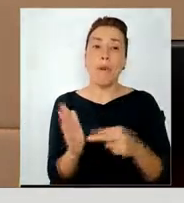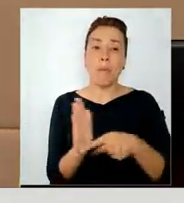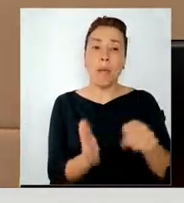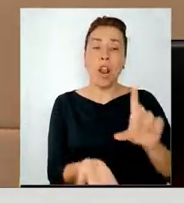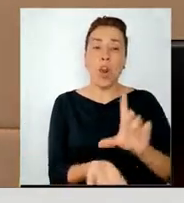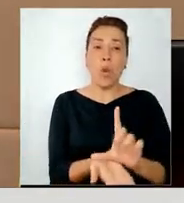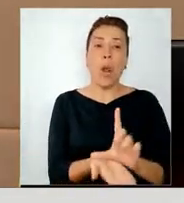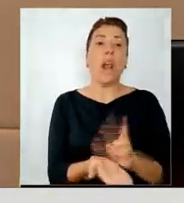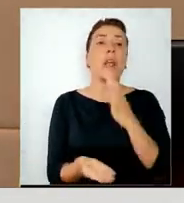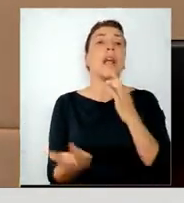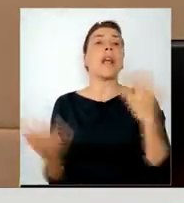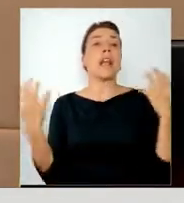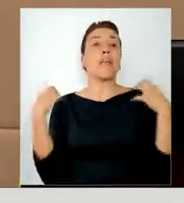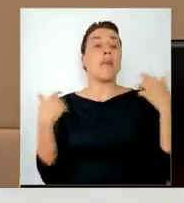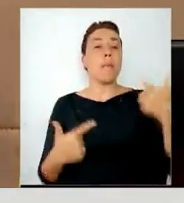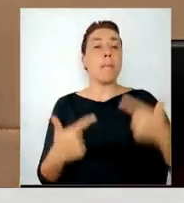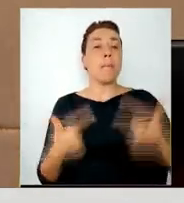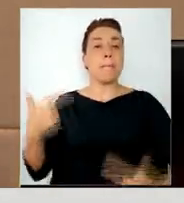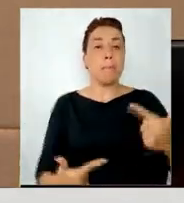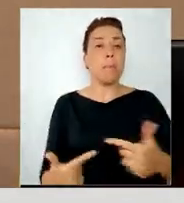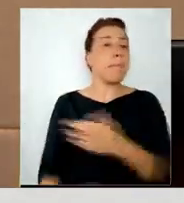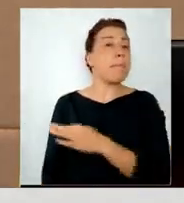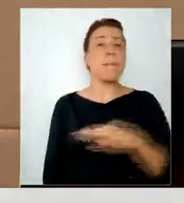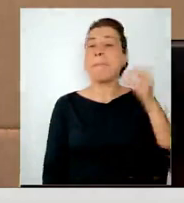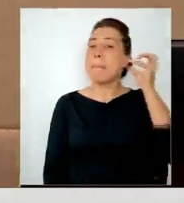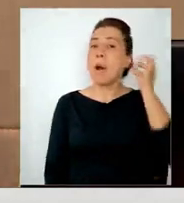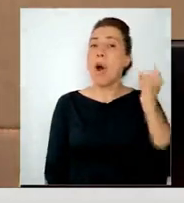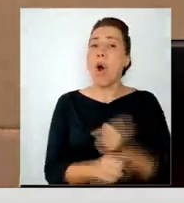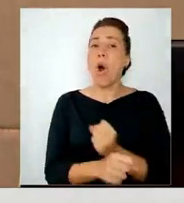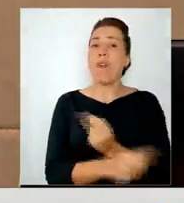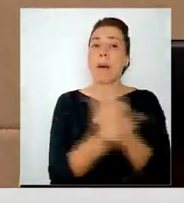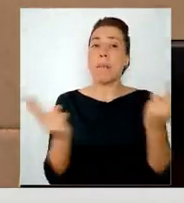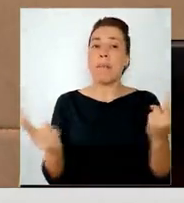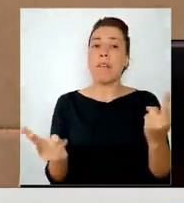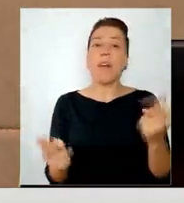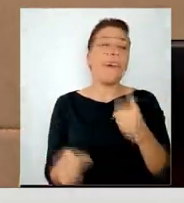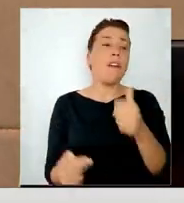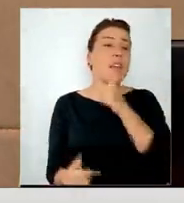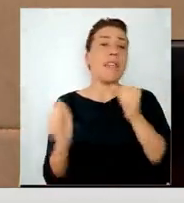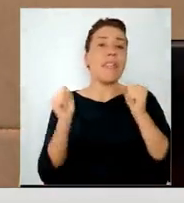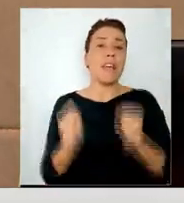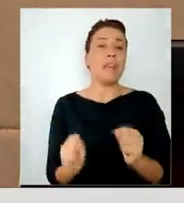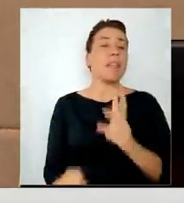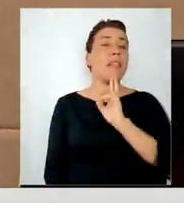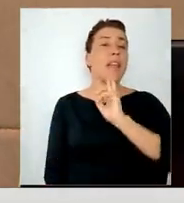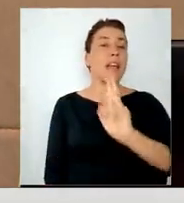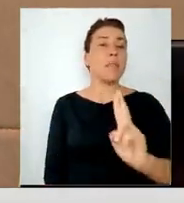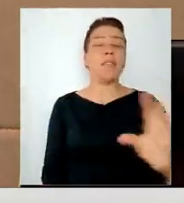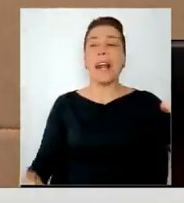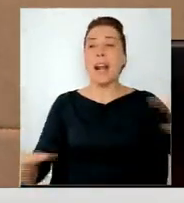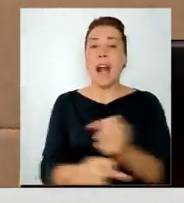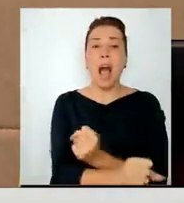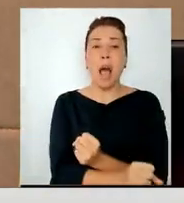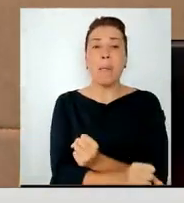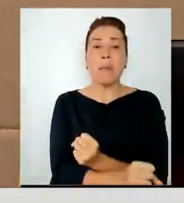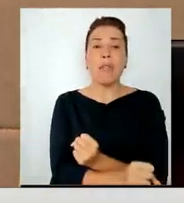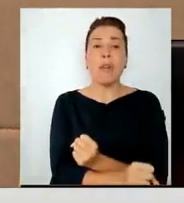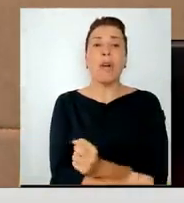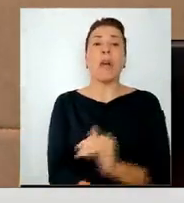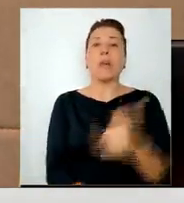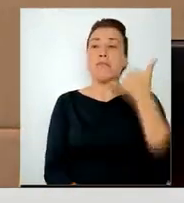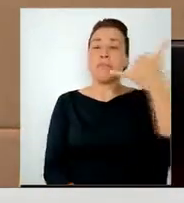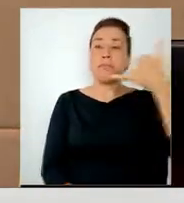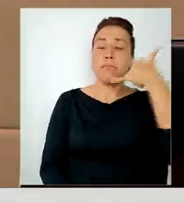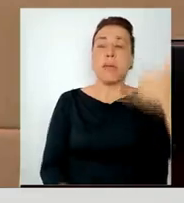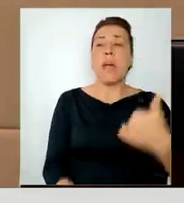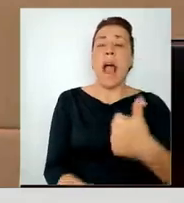políticamente a la ministra Obras Públicas por su incapacidad de responder oportunamente a los llamados de los alcaldes de la zona aquí el